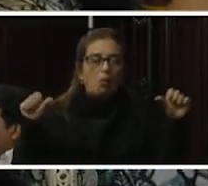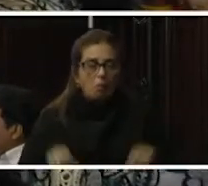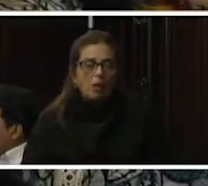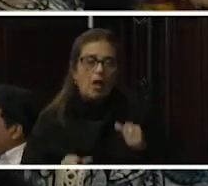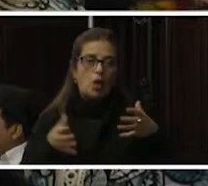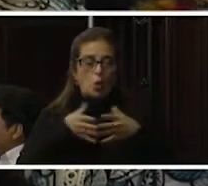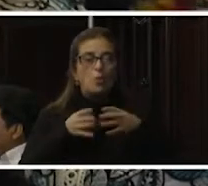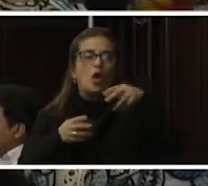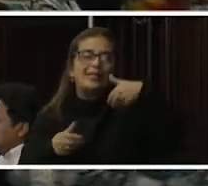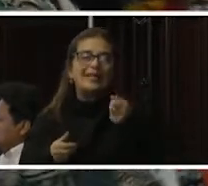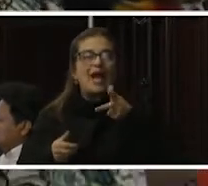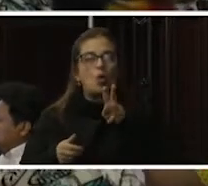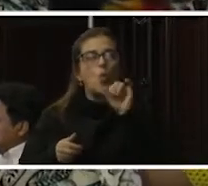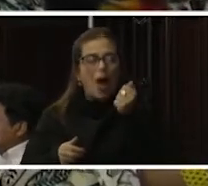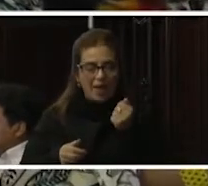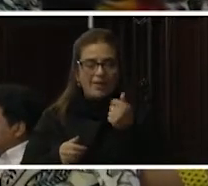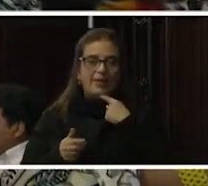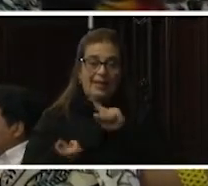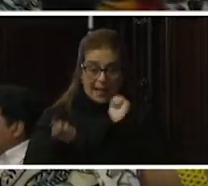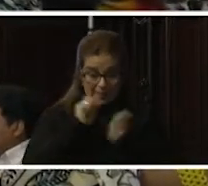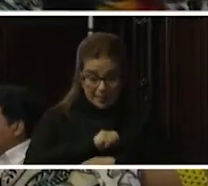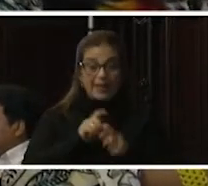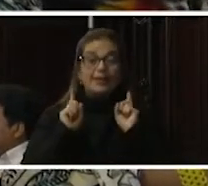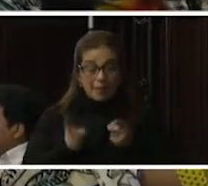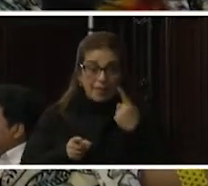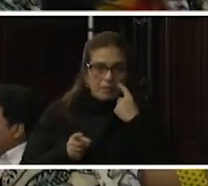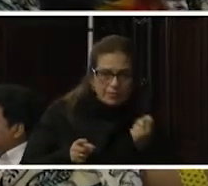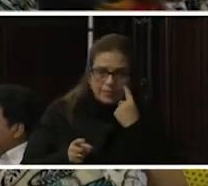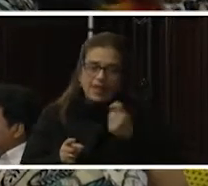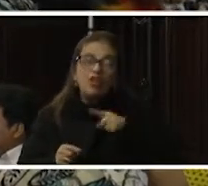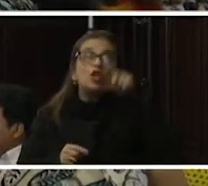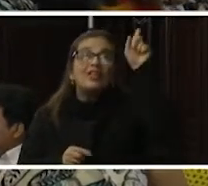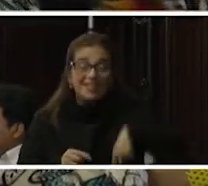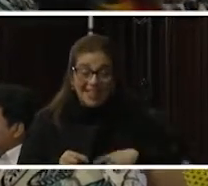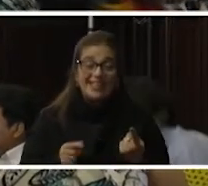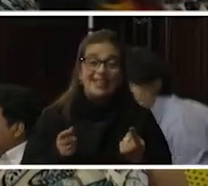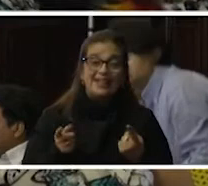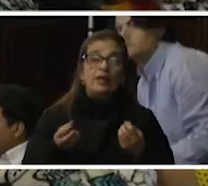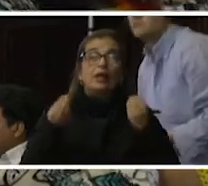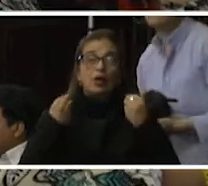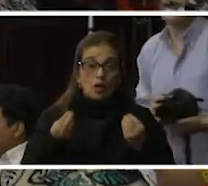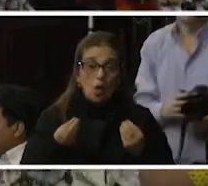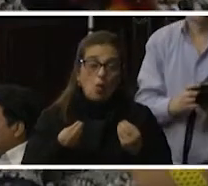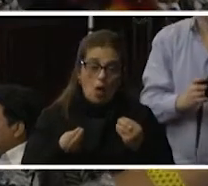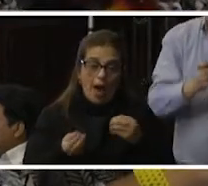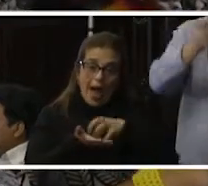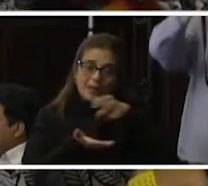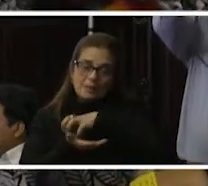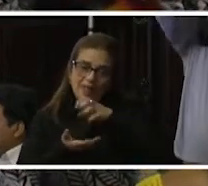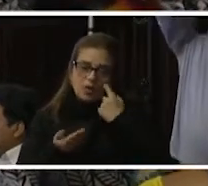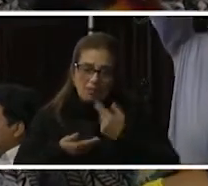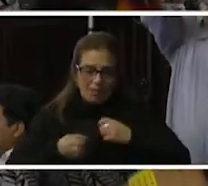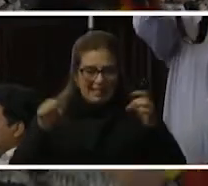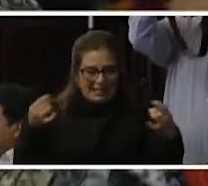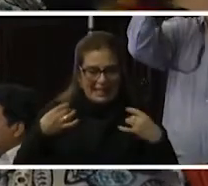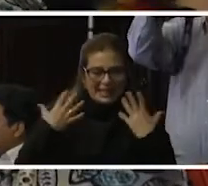Nahua. Hasta revertirla, asimismo, identifique la fuente, matriz o puntos de exposición